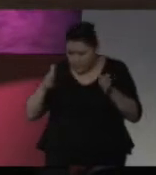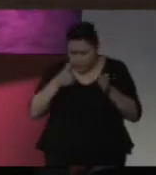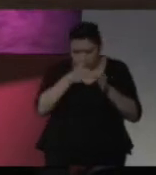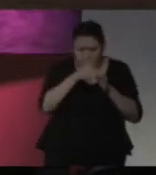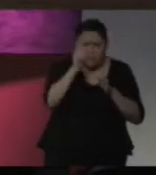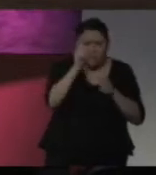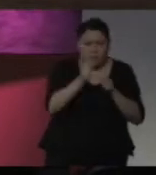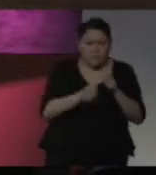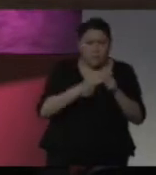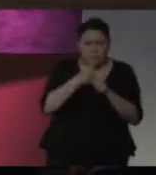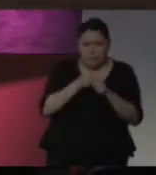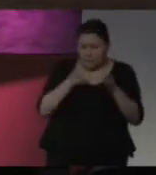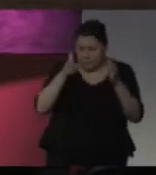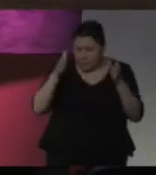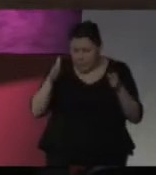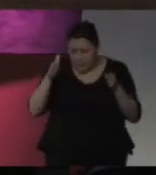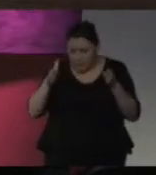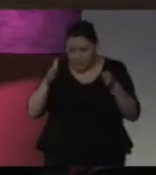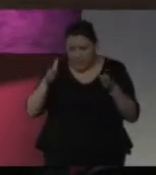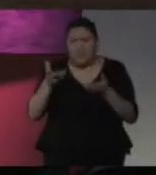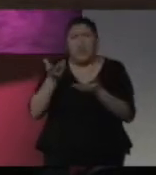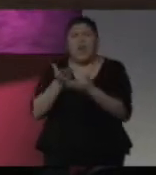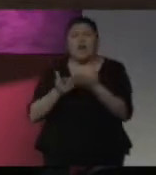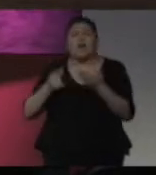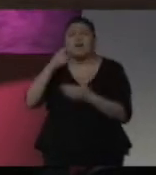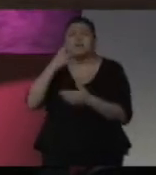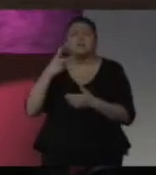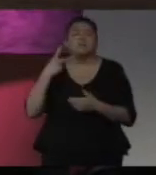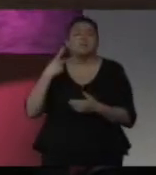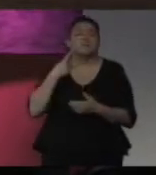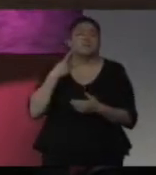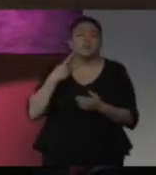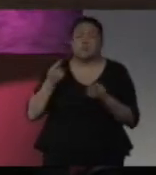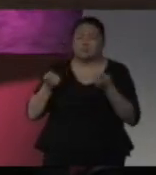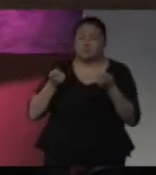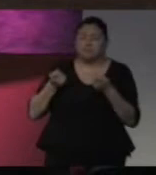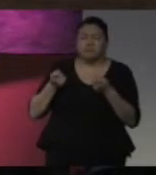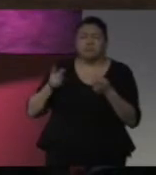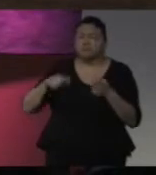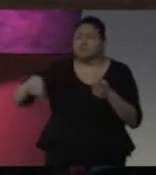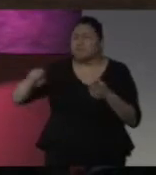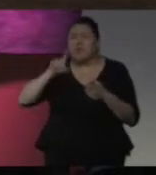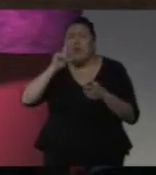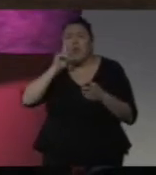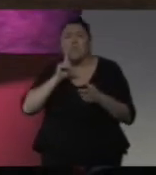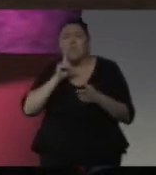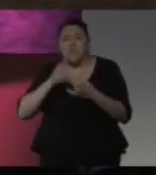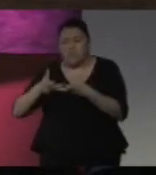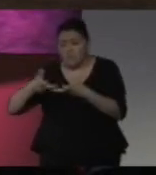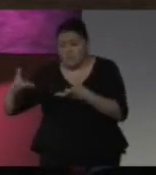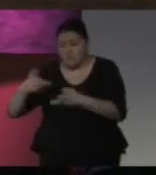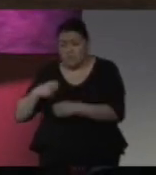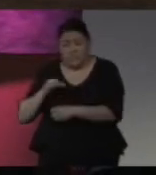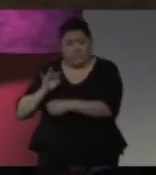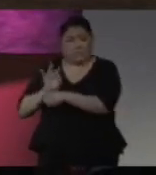comprender cómo se despliega la energía política de la lucha de las mujeres en la defensa de las tierras